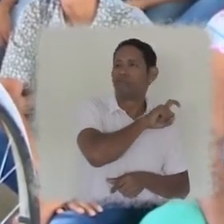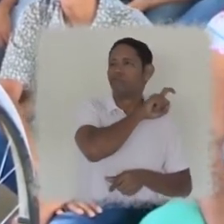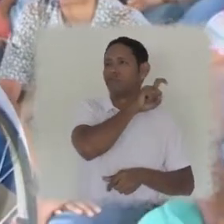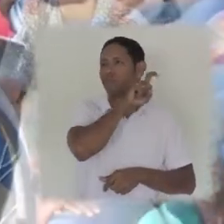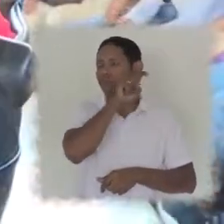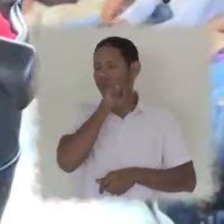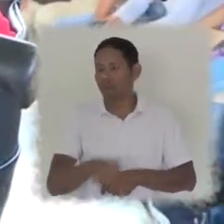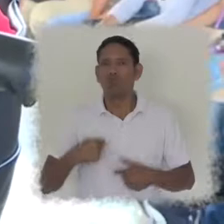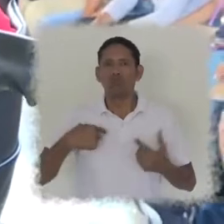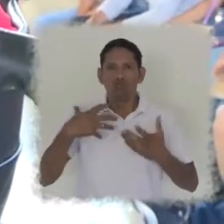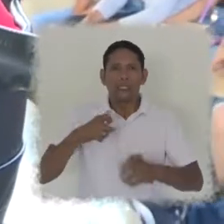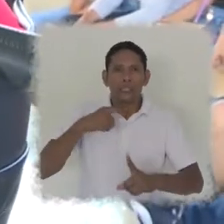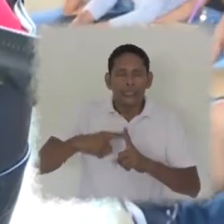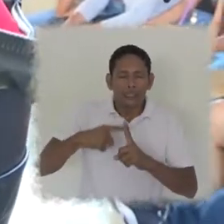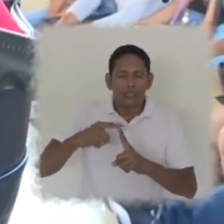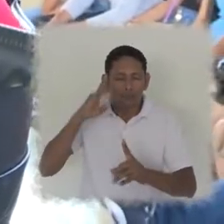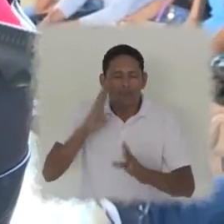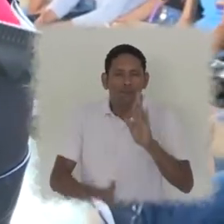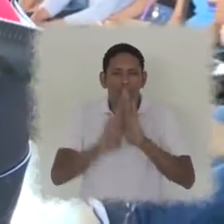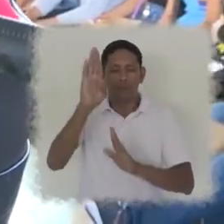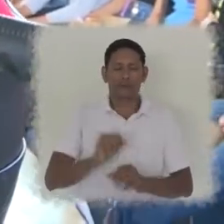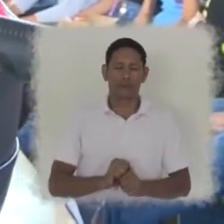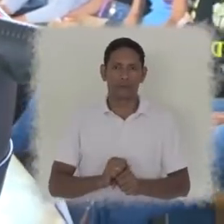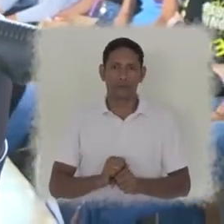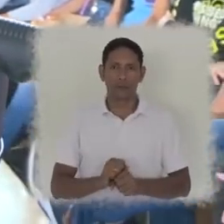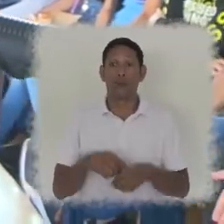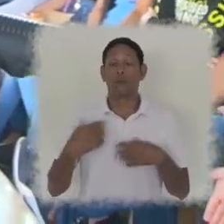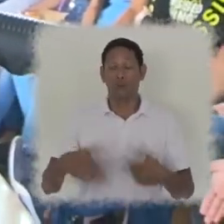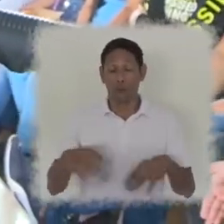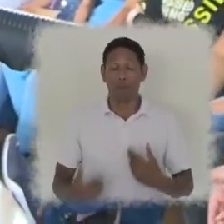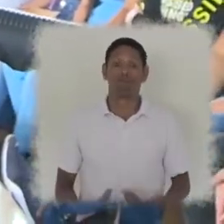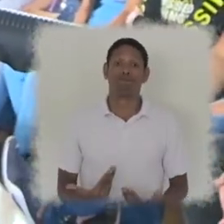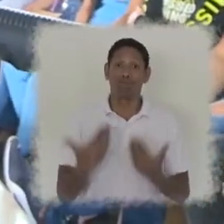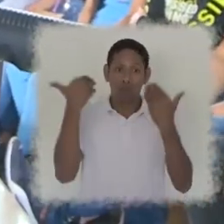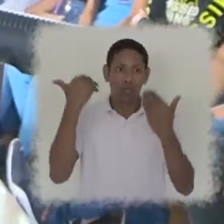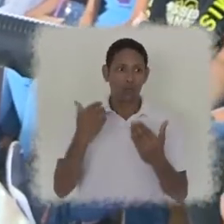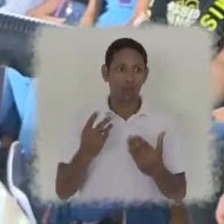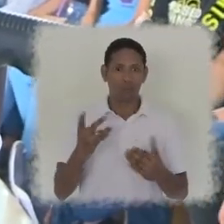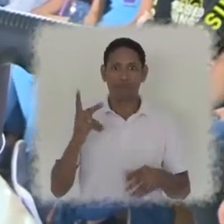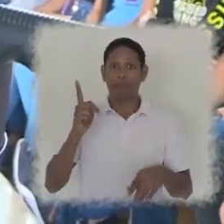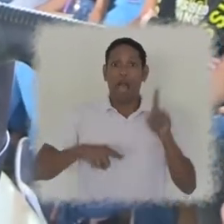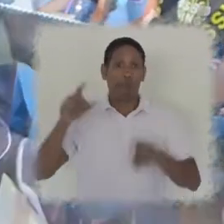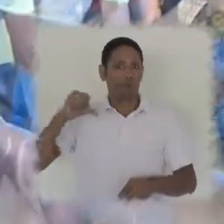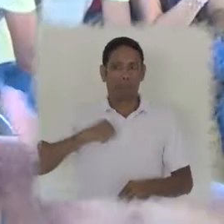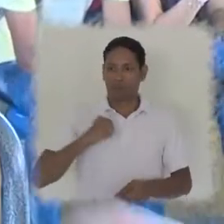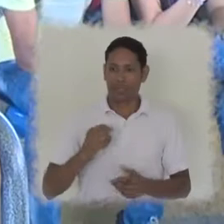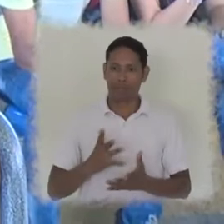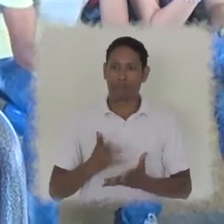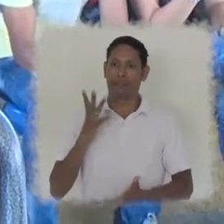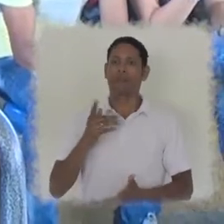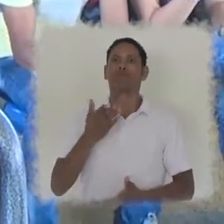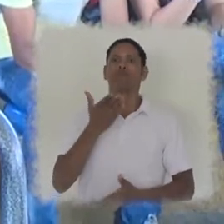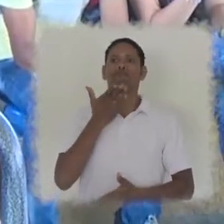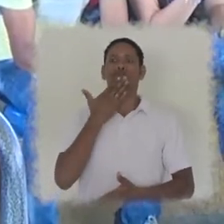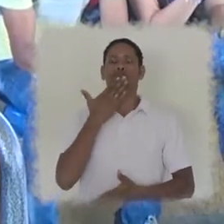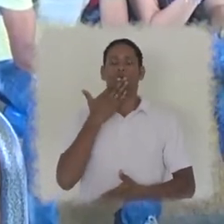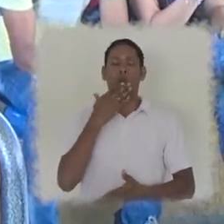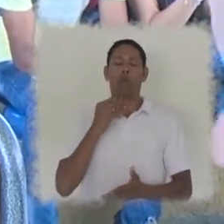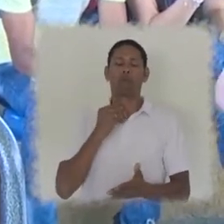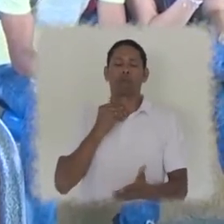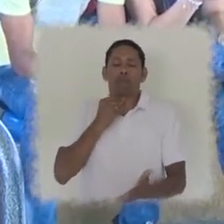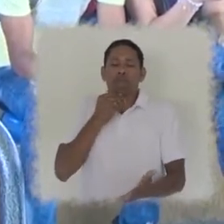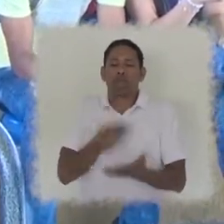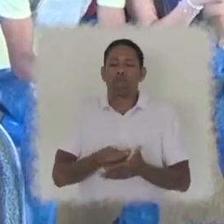del departamento con grandes deseos de superación. Es un programa bueno porque no hay los recursos económicos